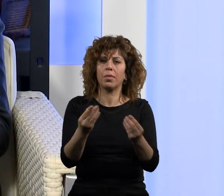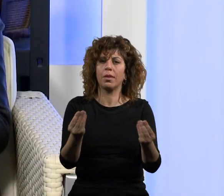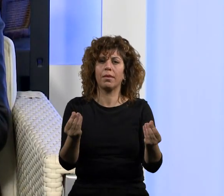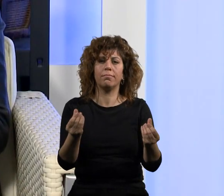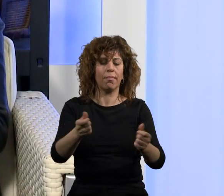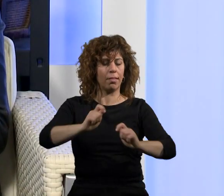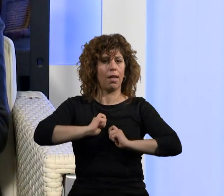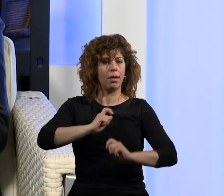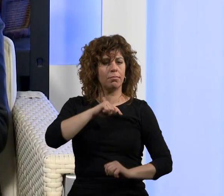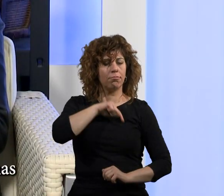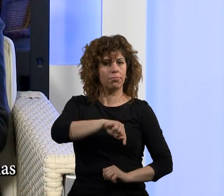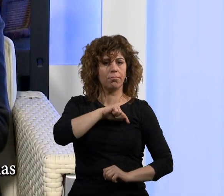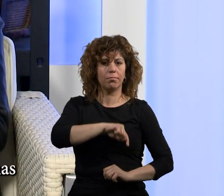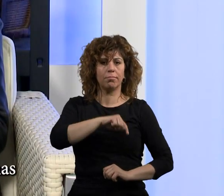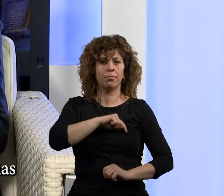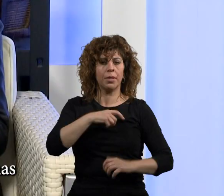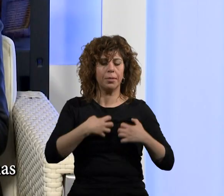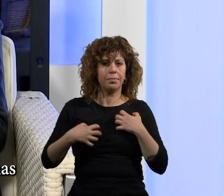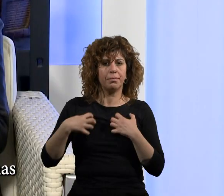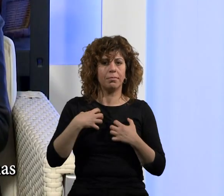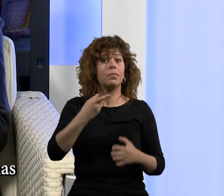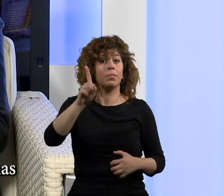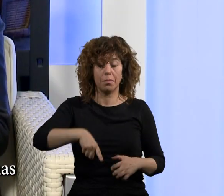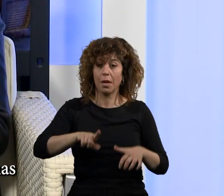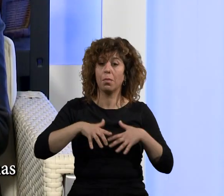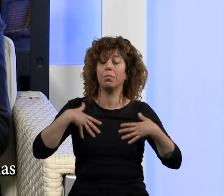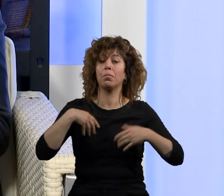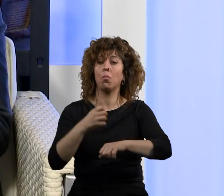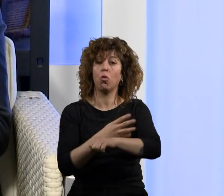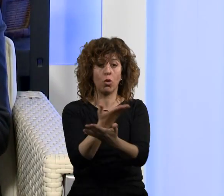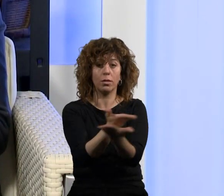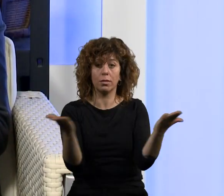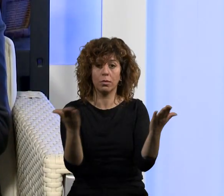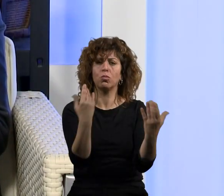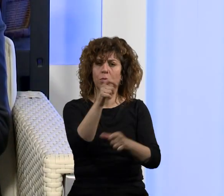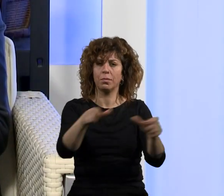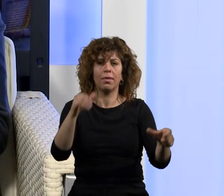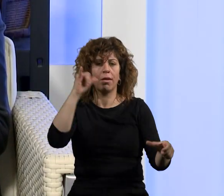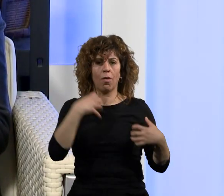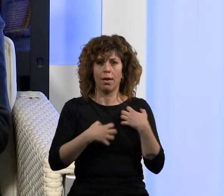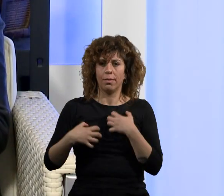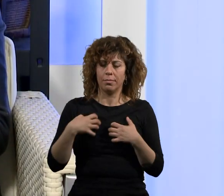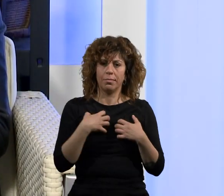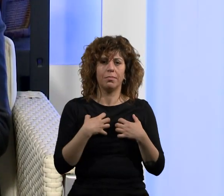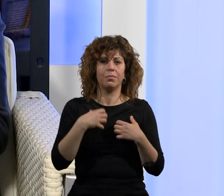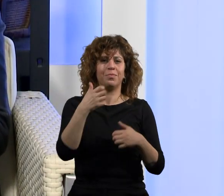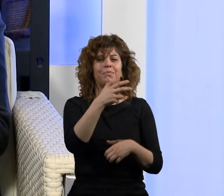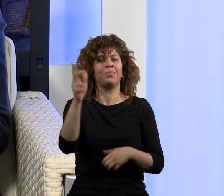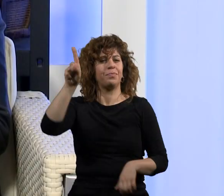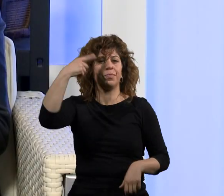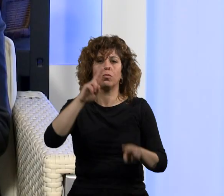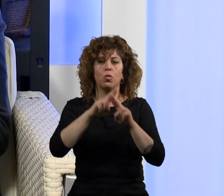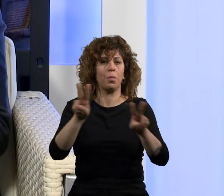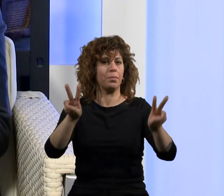la conciencia y también las emociones de muchas personas aquí en La Rioja. Un documental que se llama Las Mujeres de